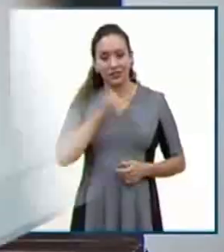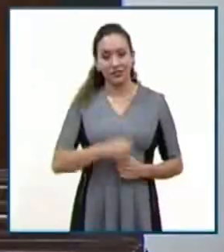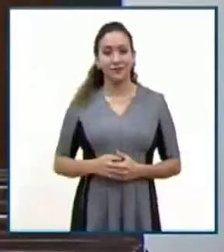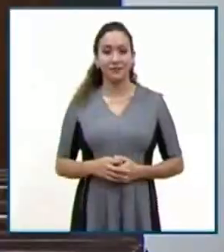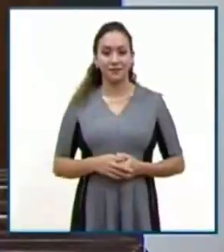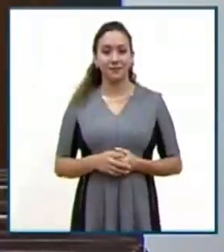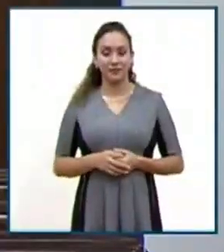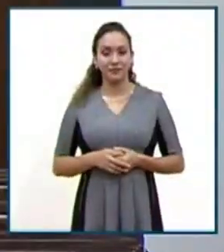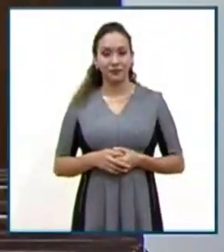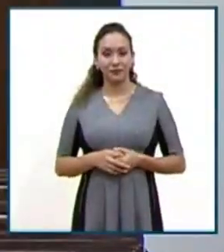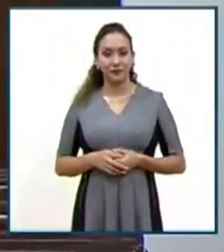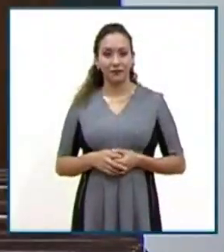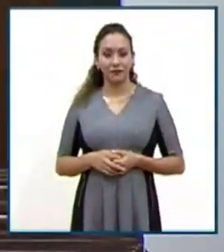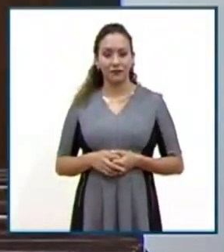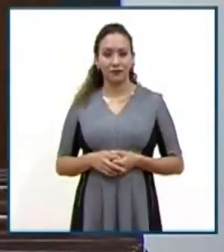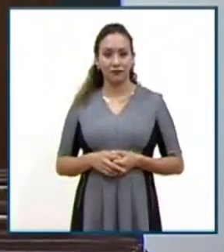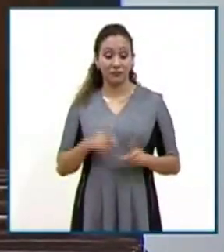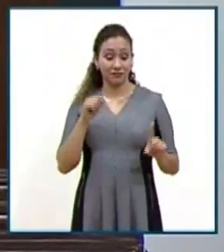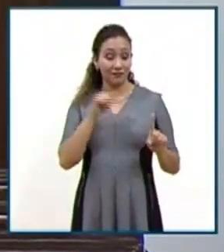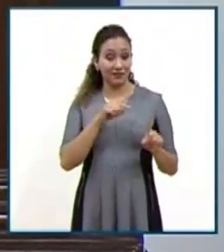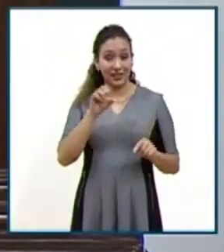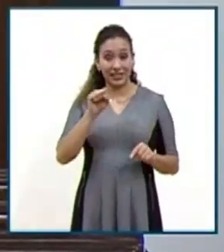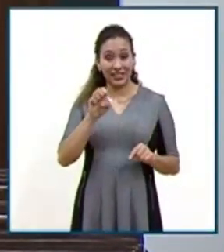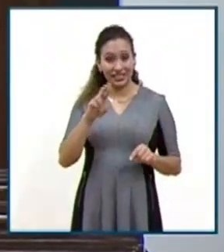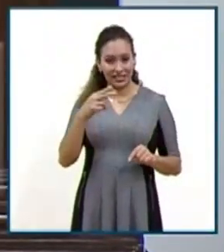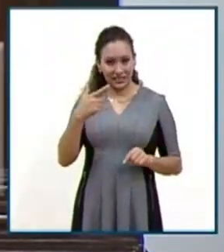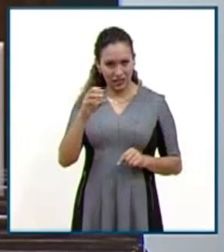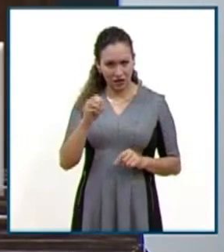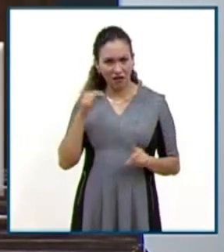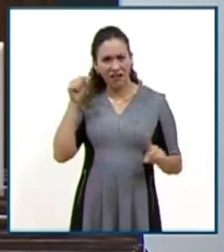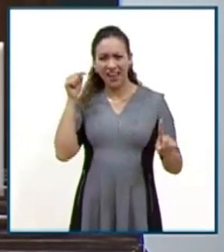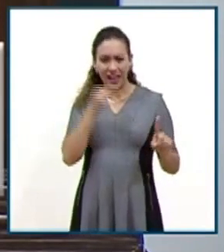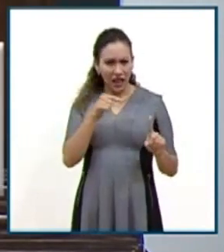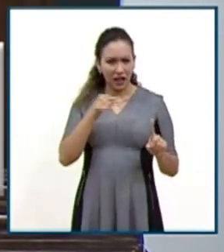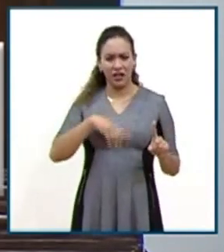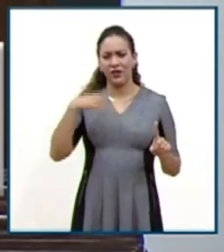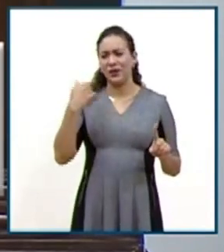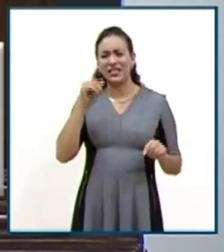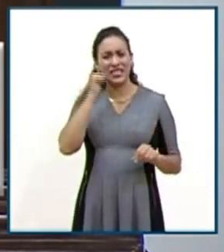la justicia y a la reparación integral del daño.